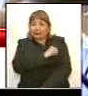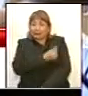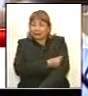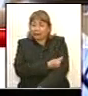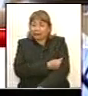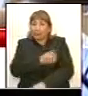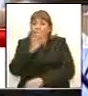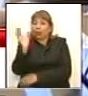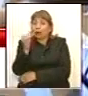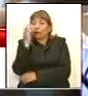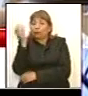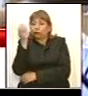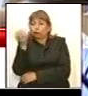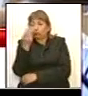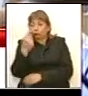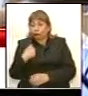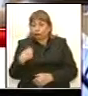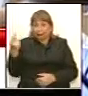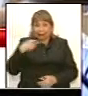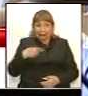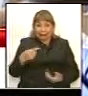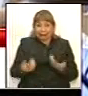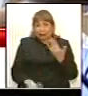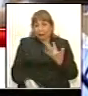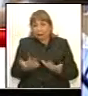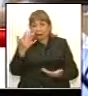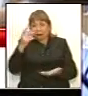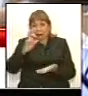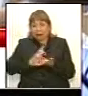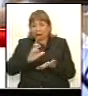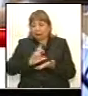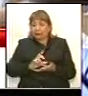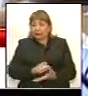ambulancias y bomberos... Ahorita que yo he venido había un incendio en el centro de Lima.